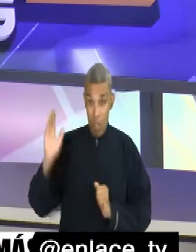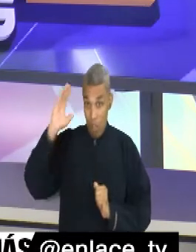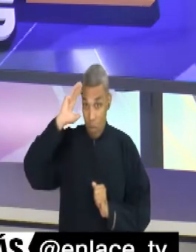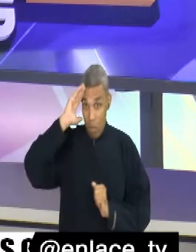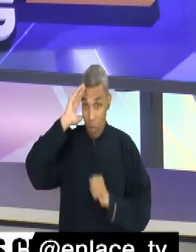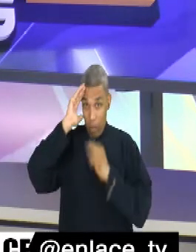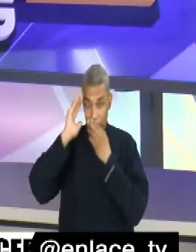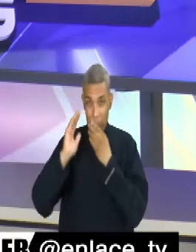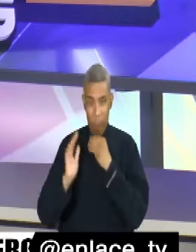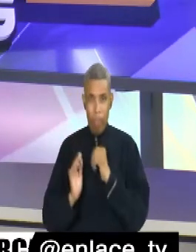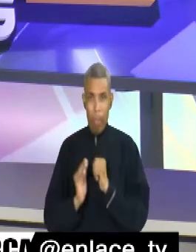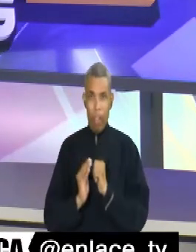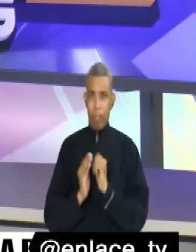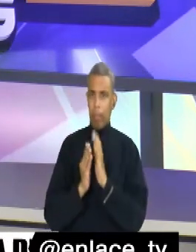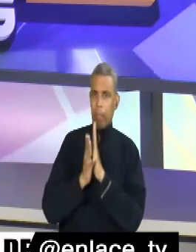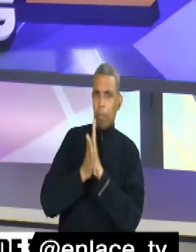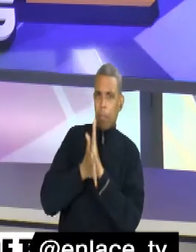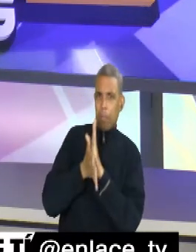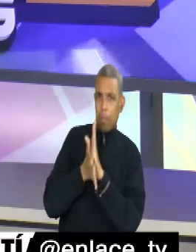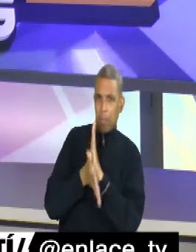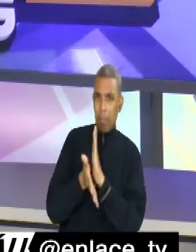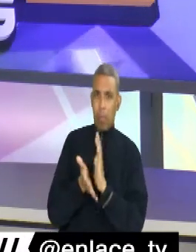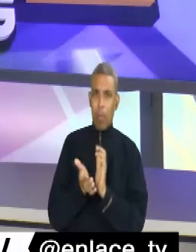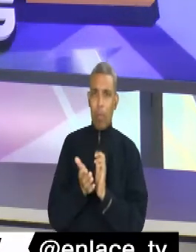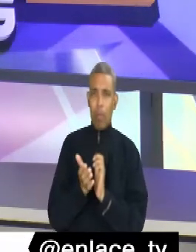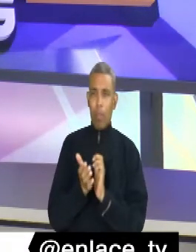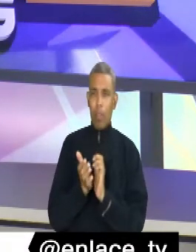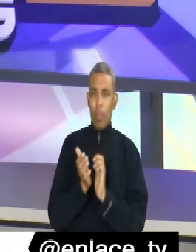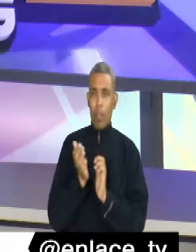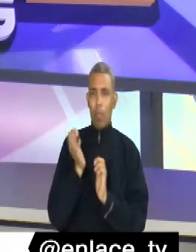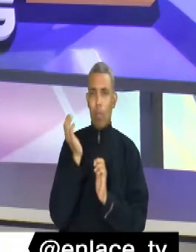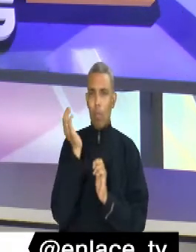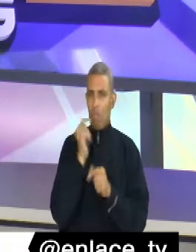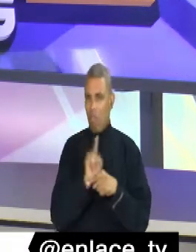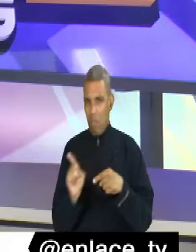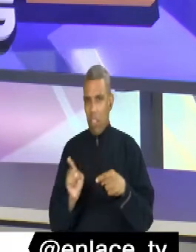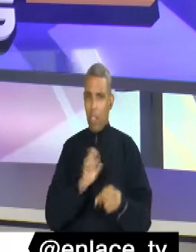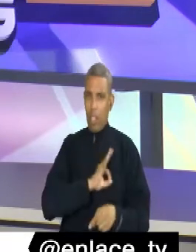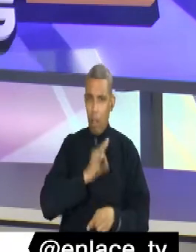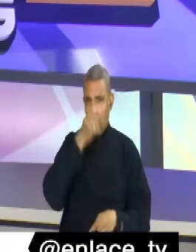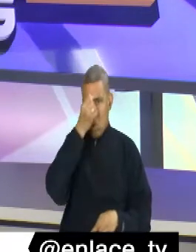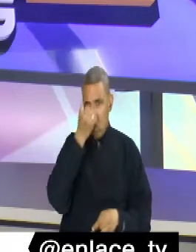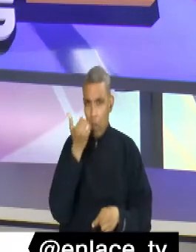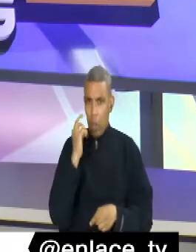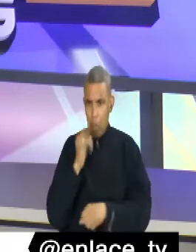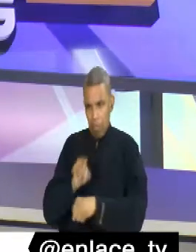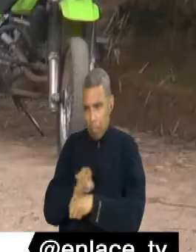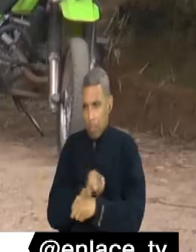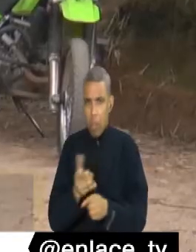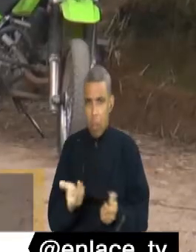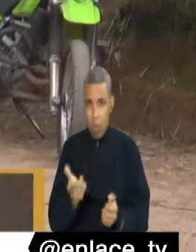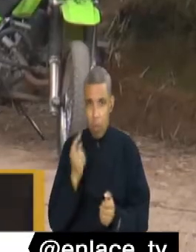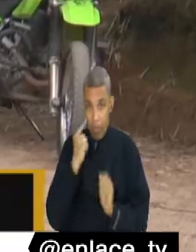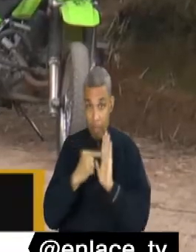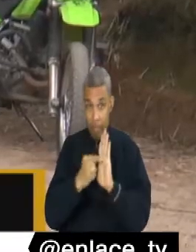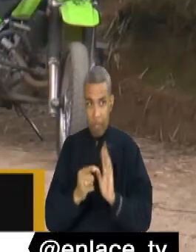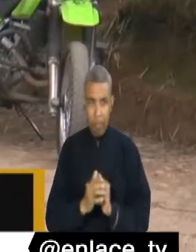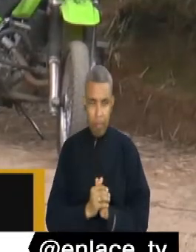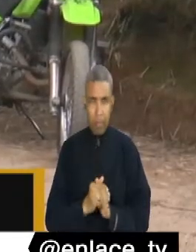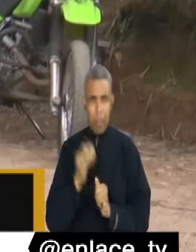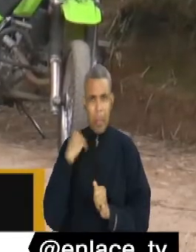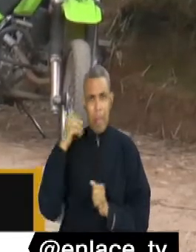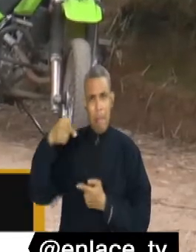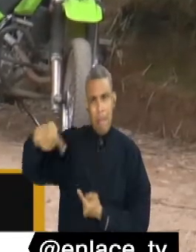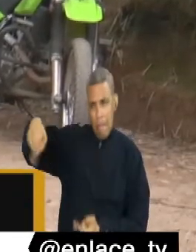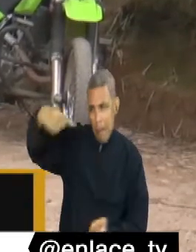conocer balance operativo de acciones ejecutadas durante el fin de semana en la ciudad y región. Mediante patrullajes de